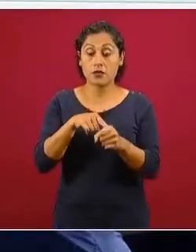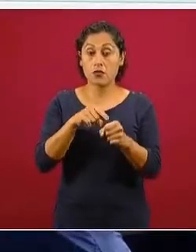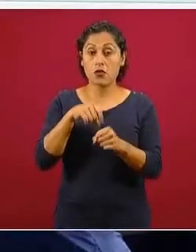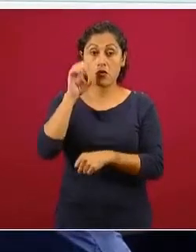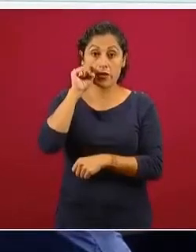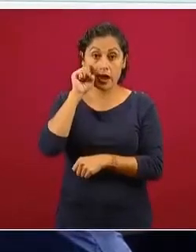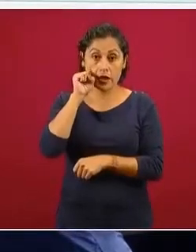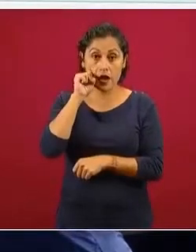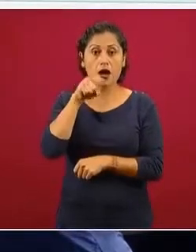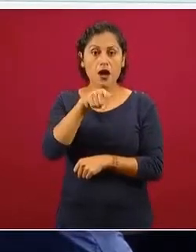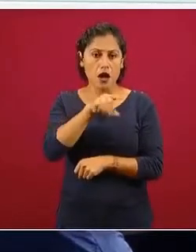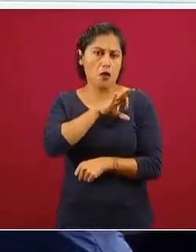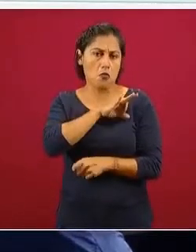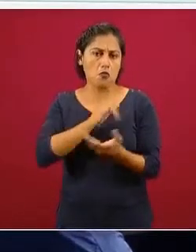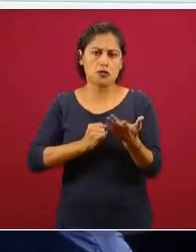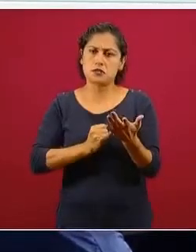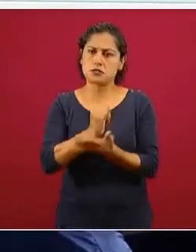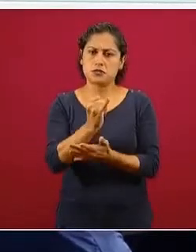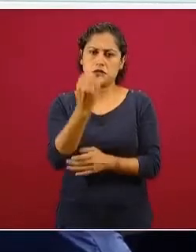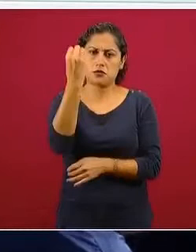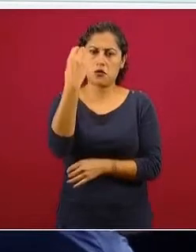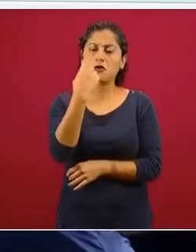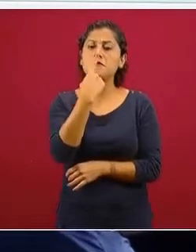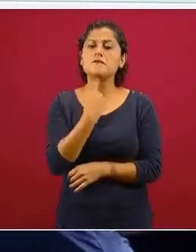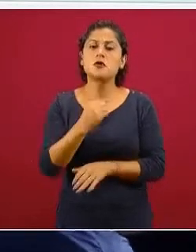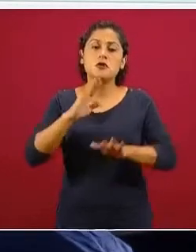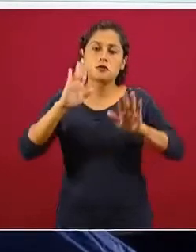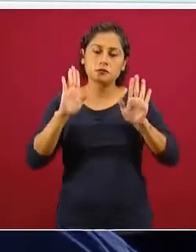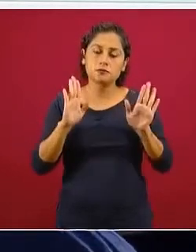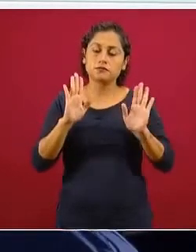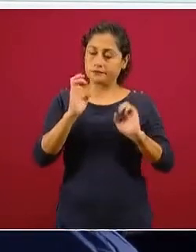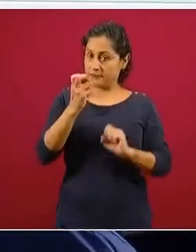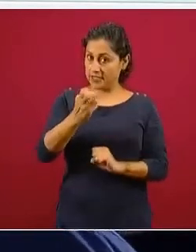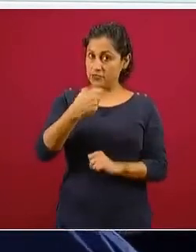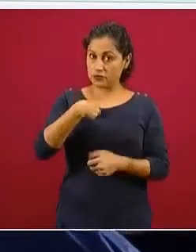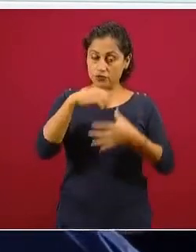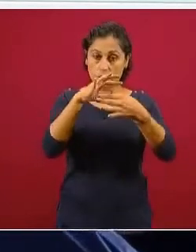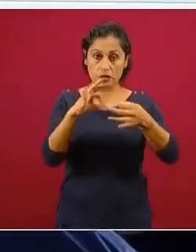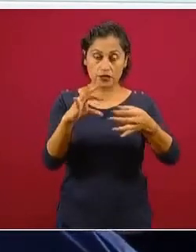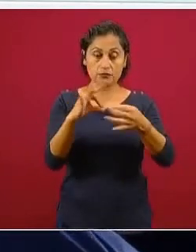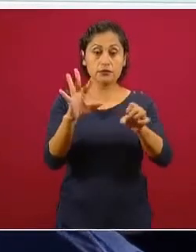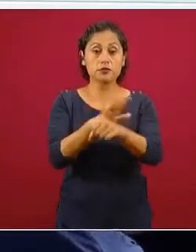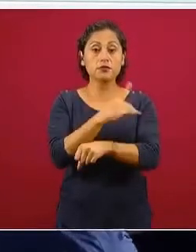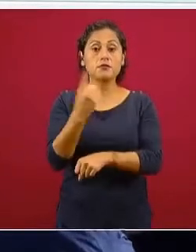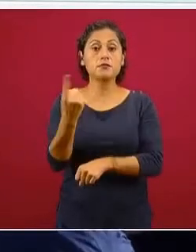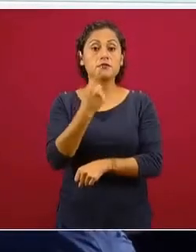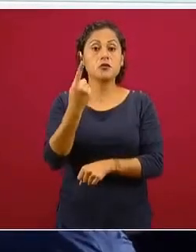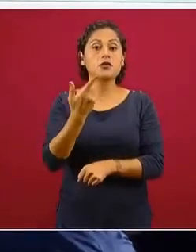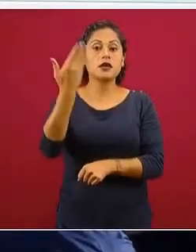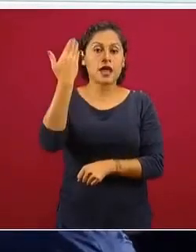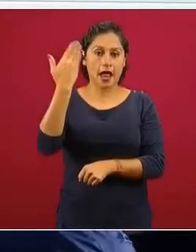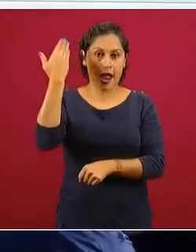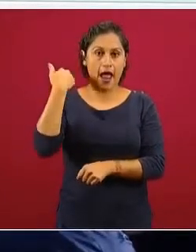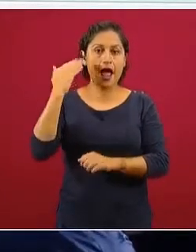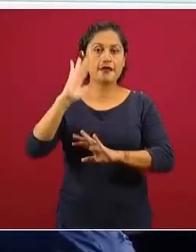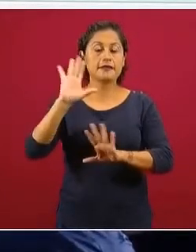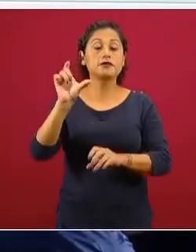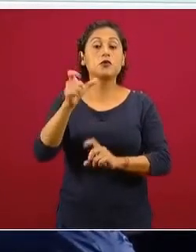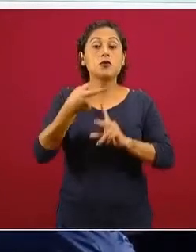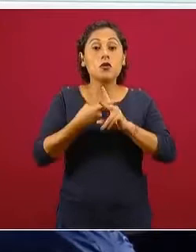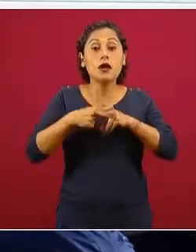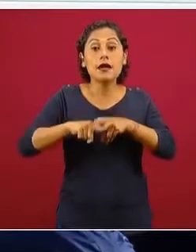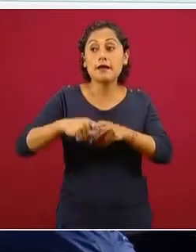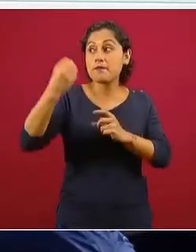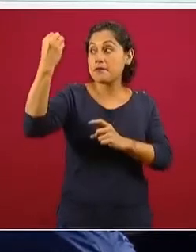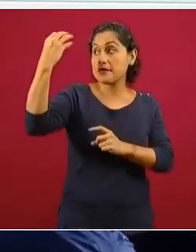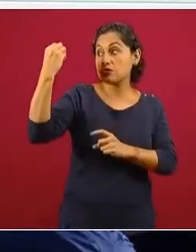importante mencionarlo porque esto es precisamente algo que se dio y se en su momento demarcó desde un principio del inicio